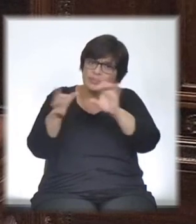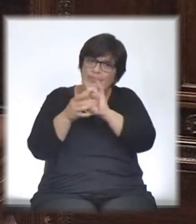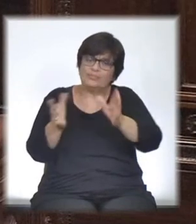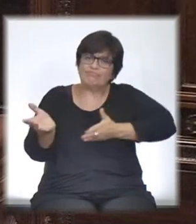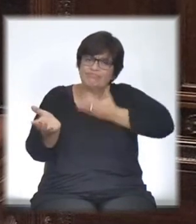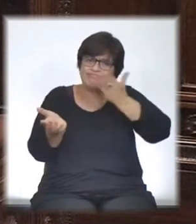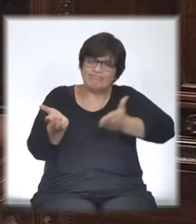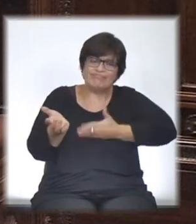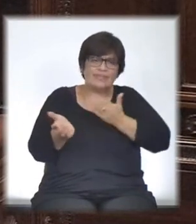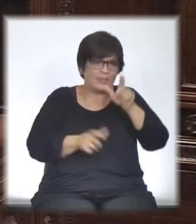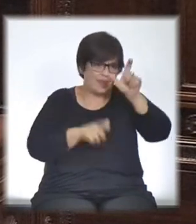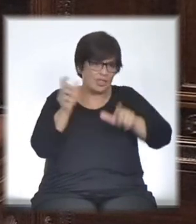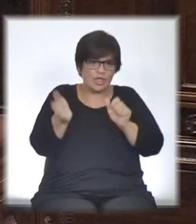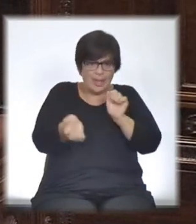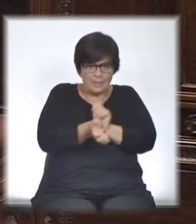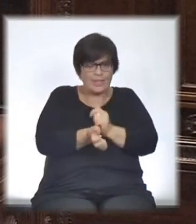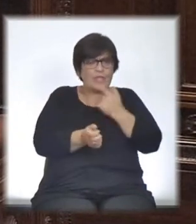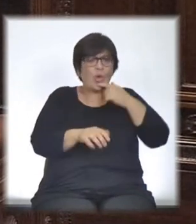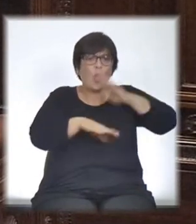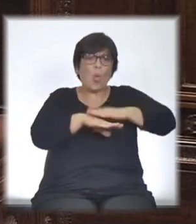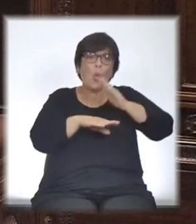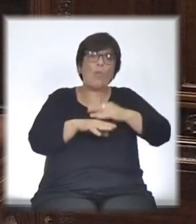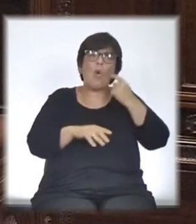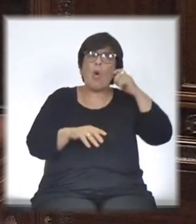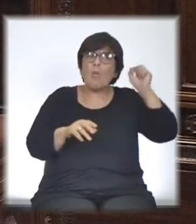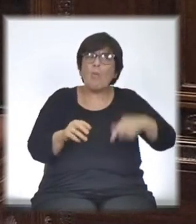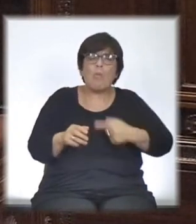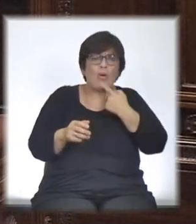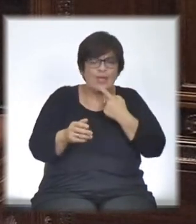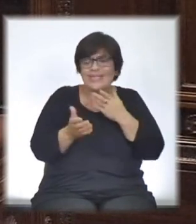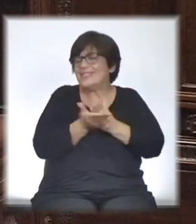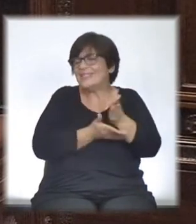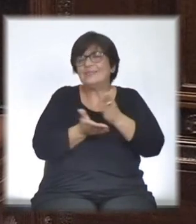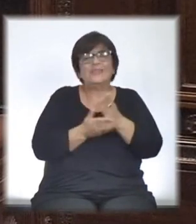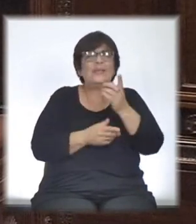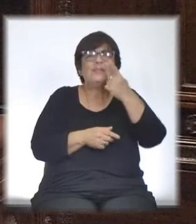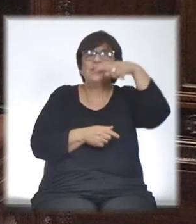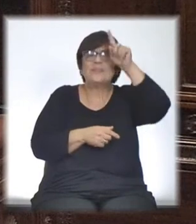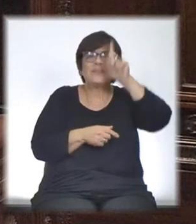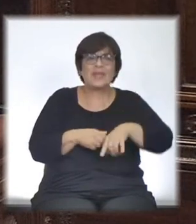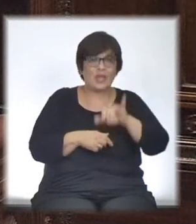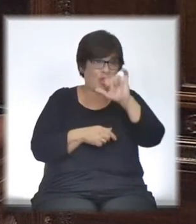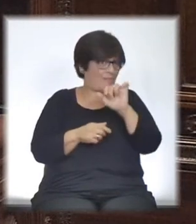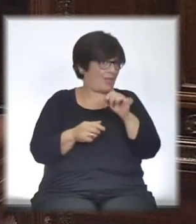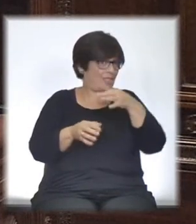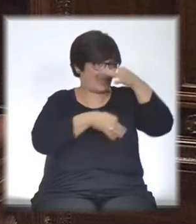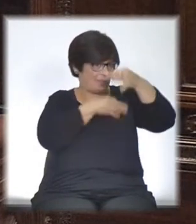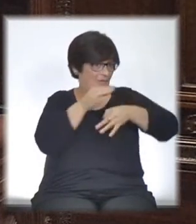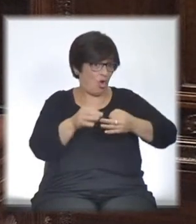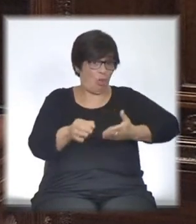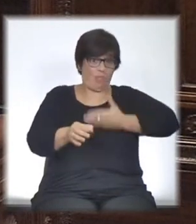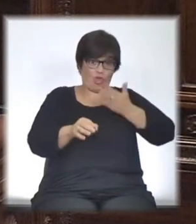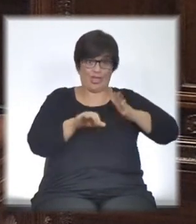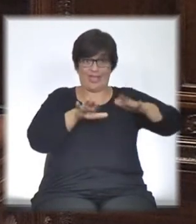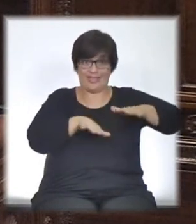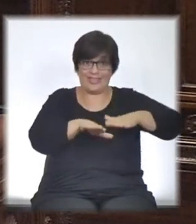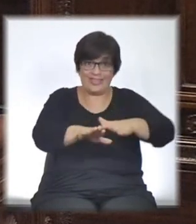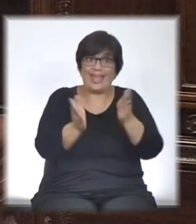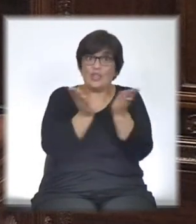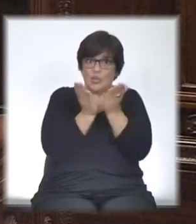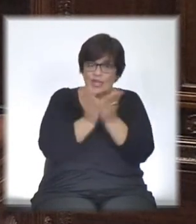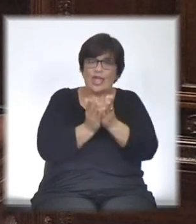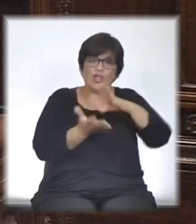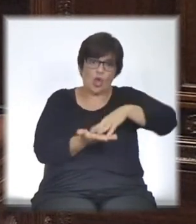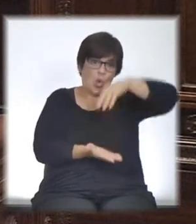presos políticos estuvo siempre presente en cada 1 de mayo, en las marchas estudiantiles, en el acto